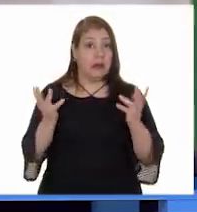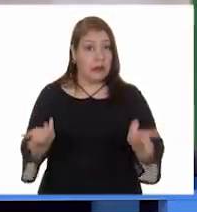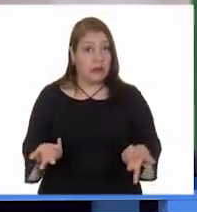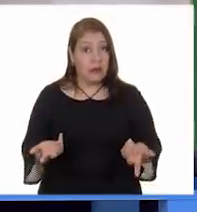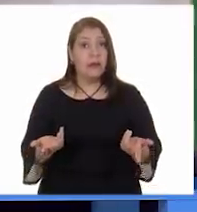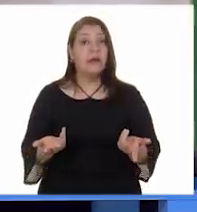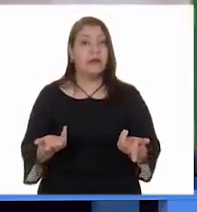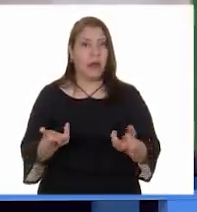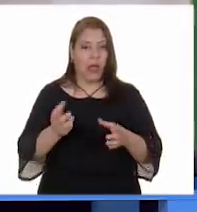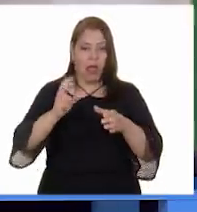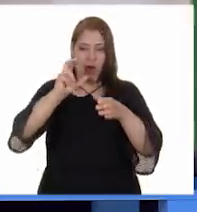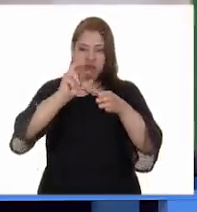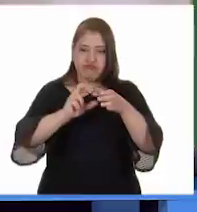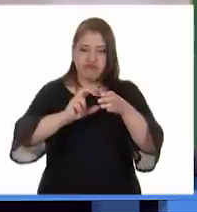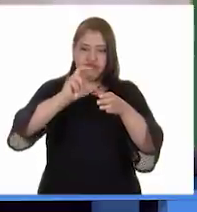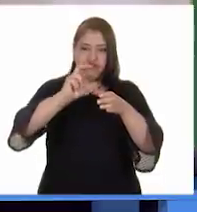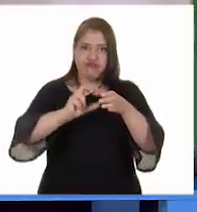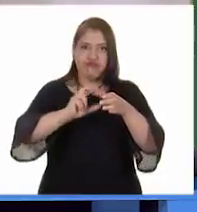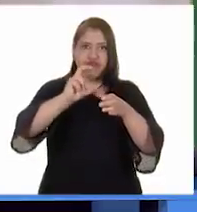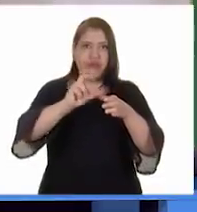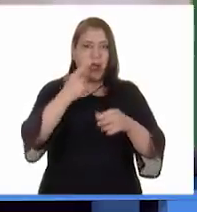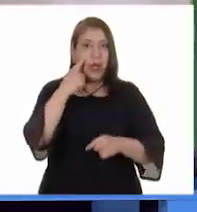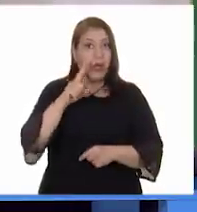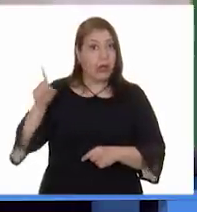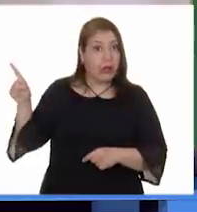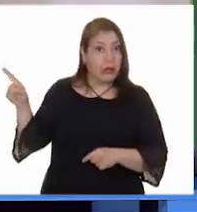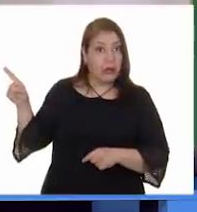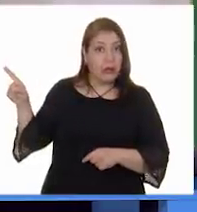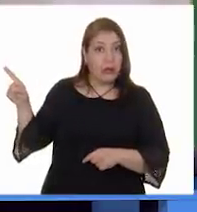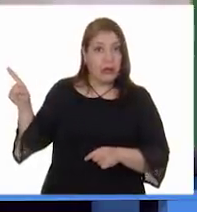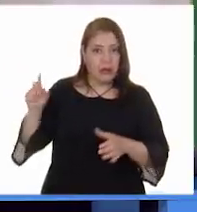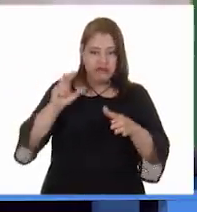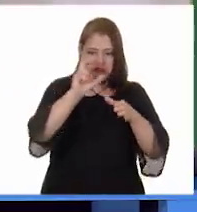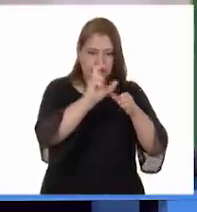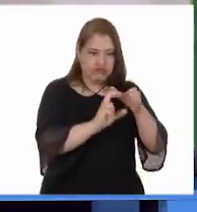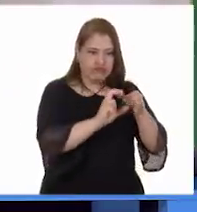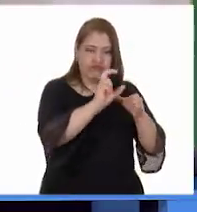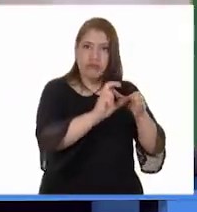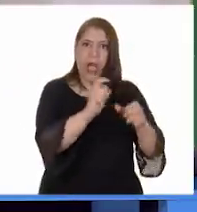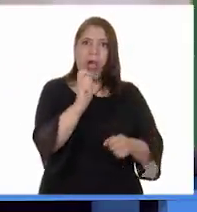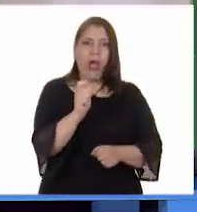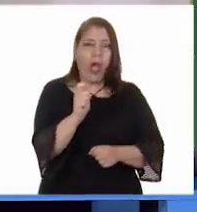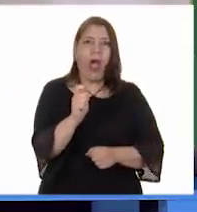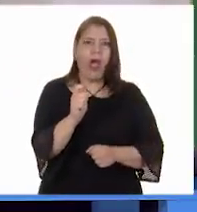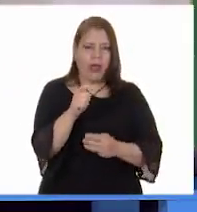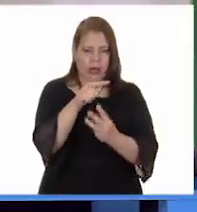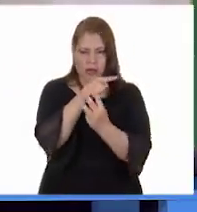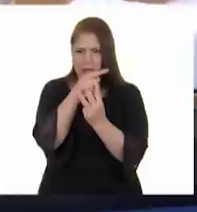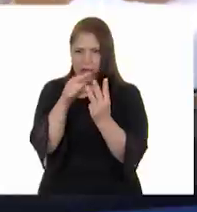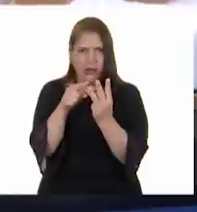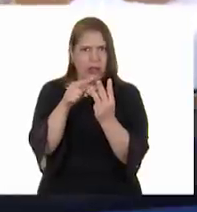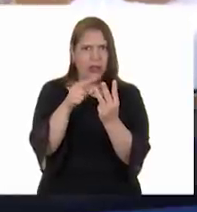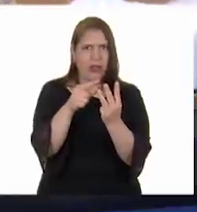Se quedó flotando. Está flotando. ¿Qué está pasando en estas tres mezclas?